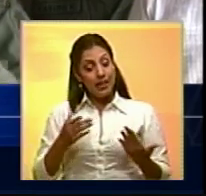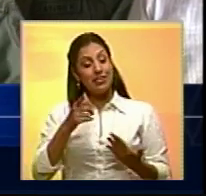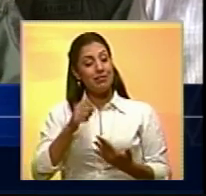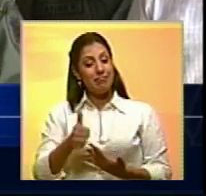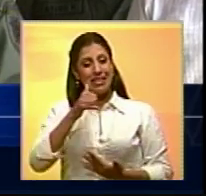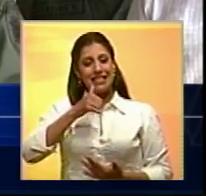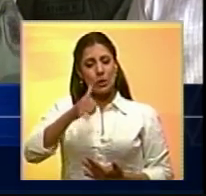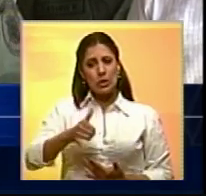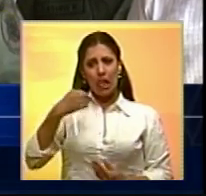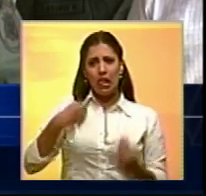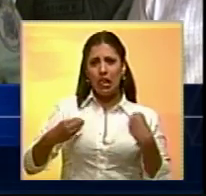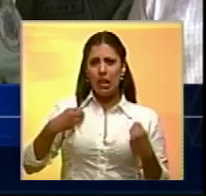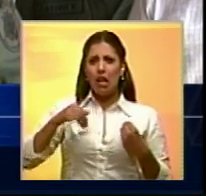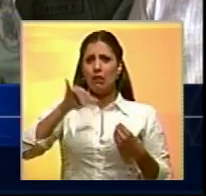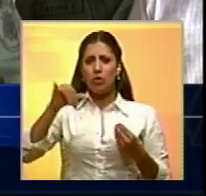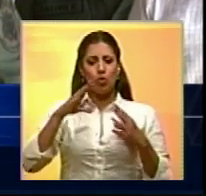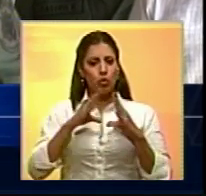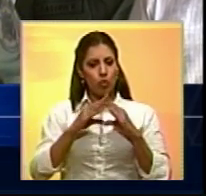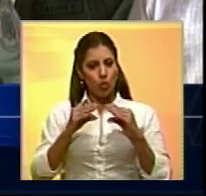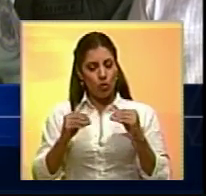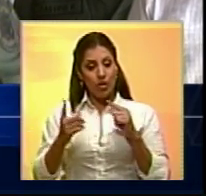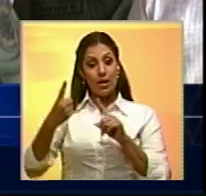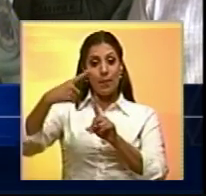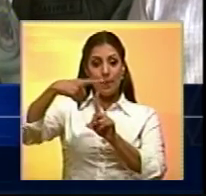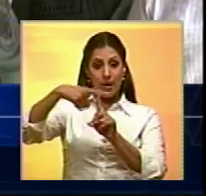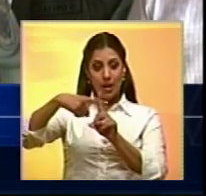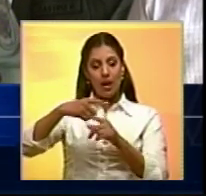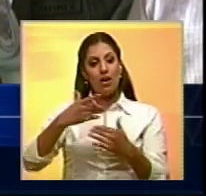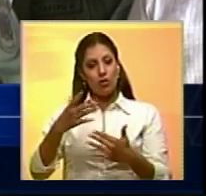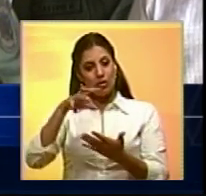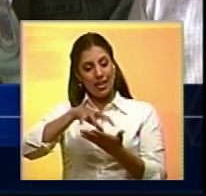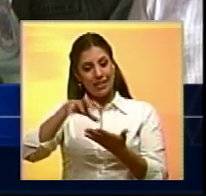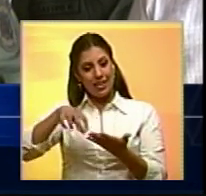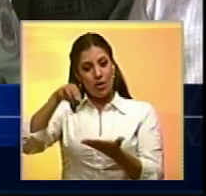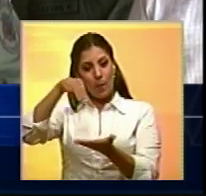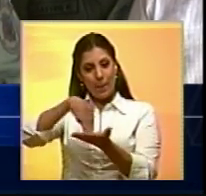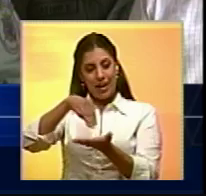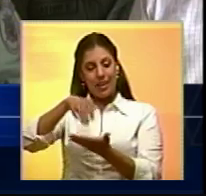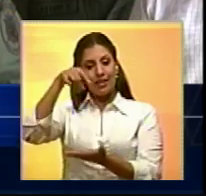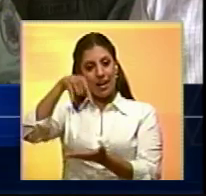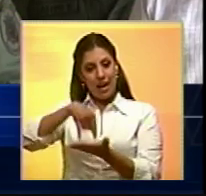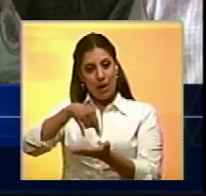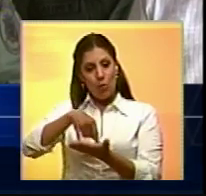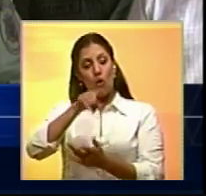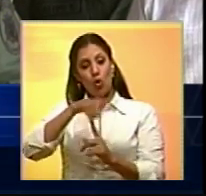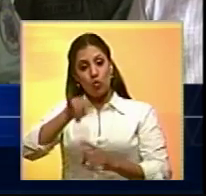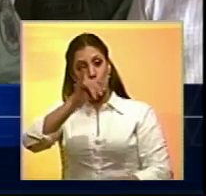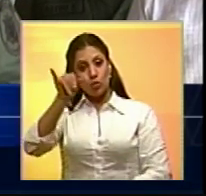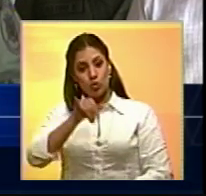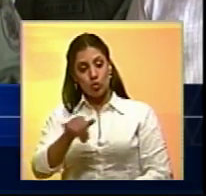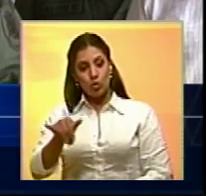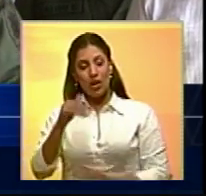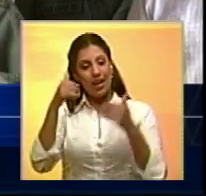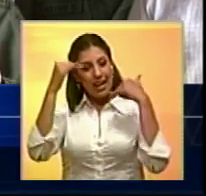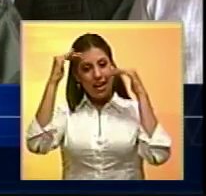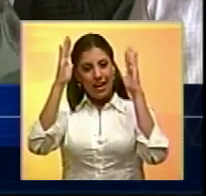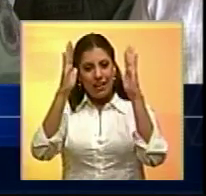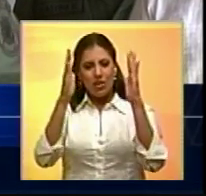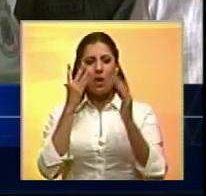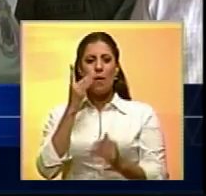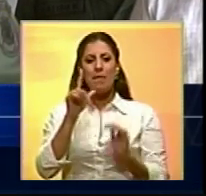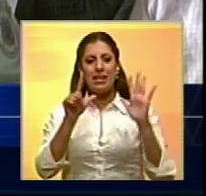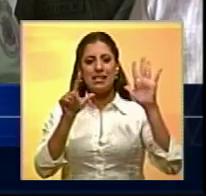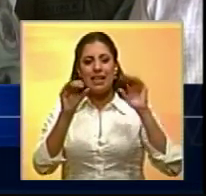más denunciados. Y además, bueno, los estados Miranda, estado Carabobo y estado Zulia concentran, bueno, casi